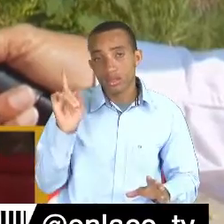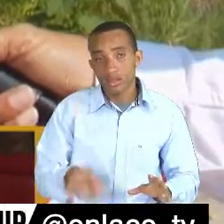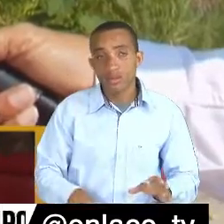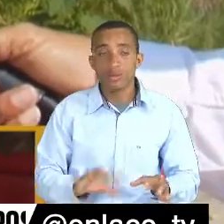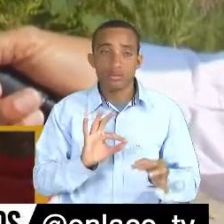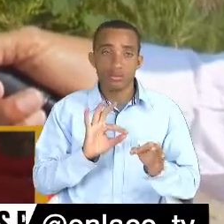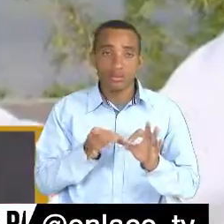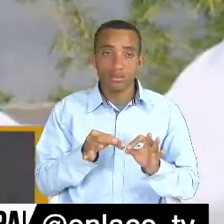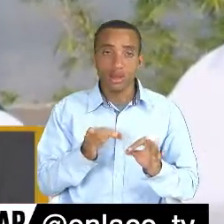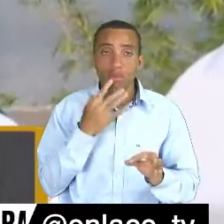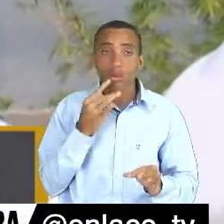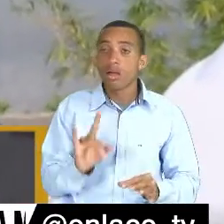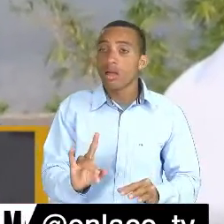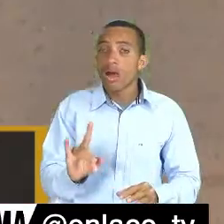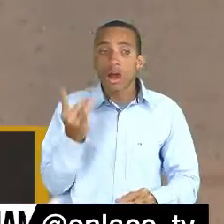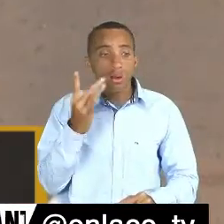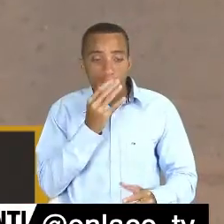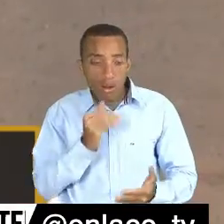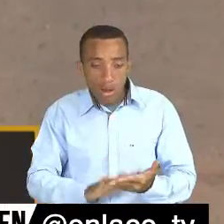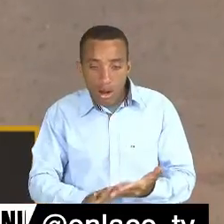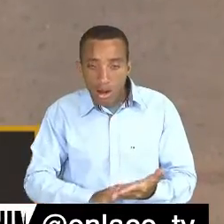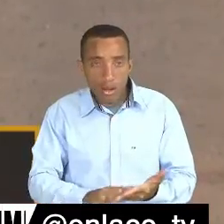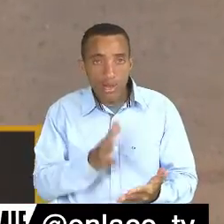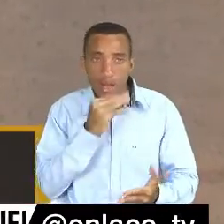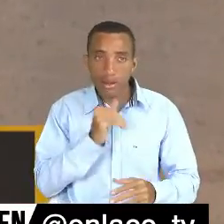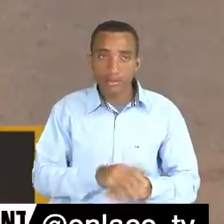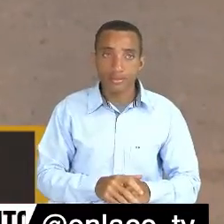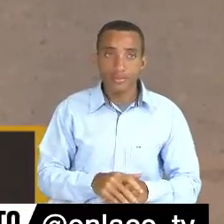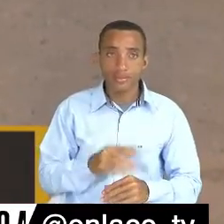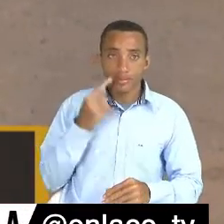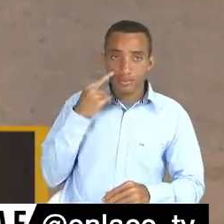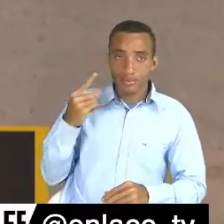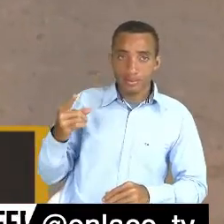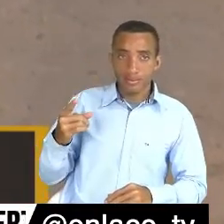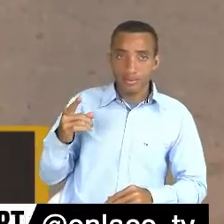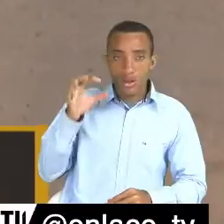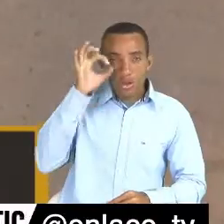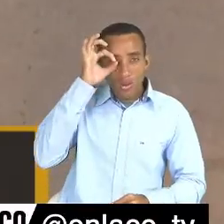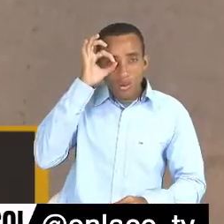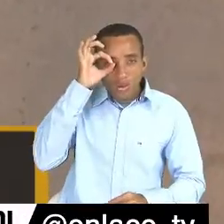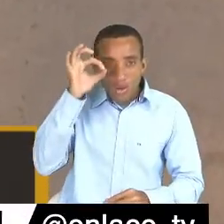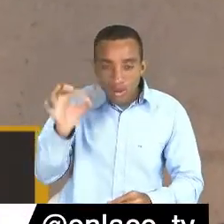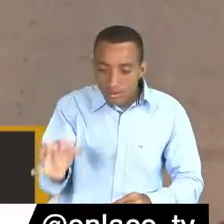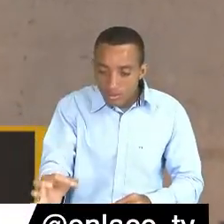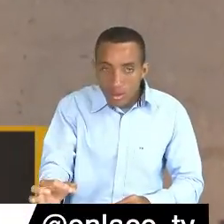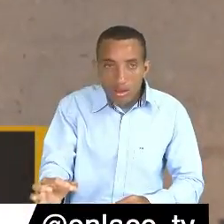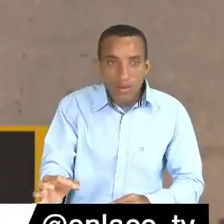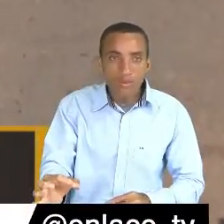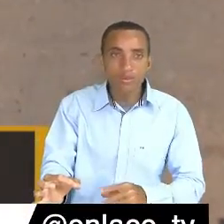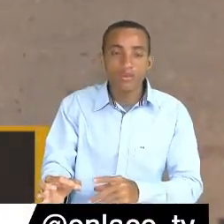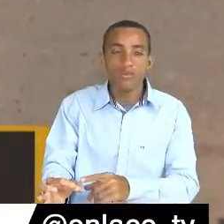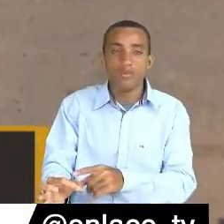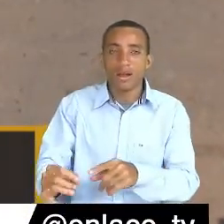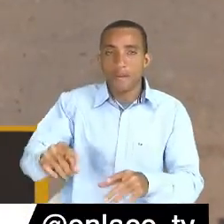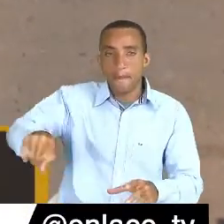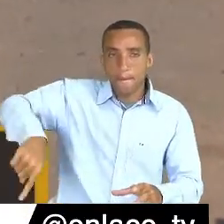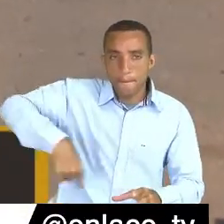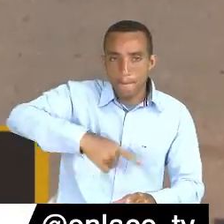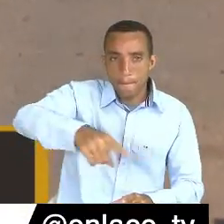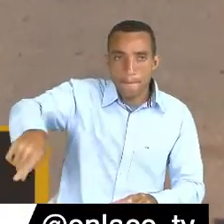accidente no vienen y arreglan. Muy peligroso. Bueno, este es el hueco que la comunidad del sector del Llanito se ve afectado en este puente con una